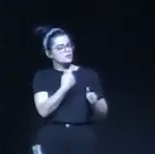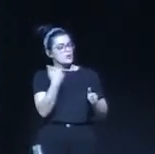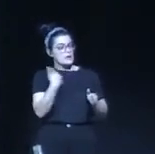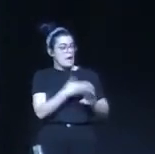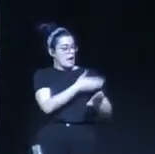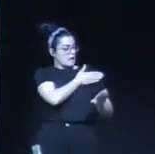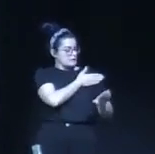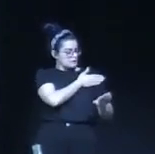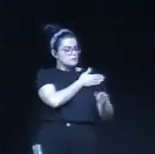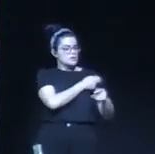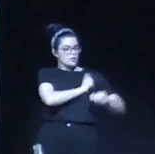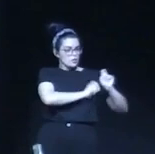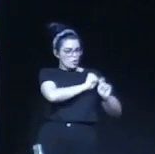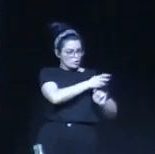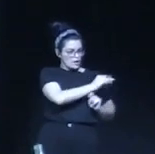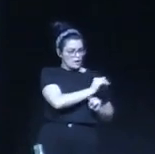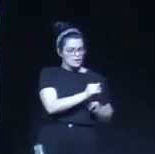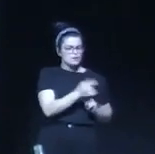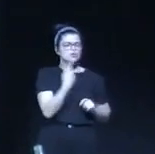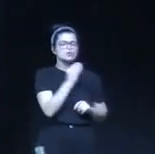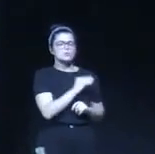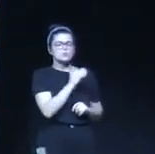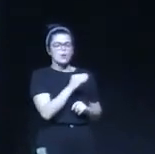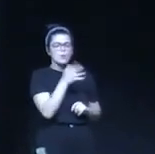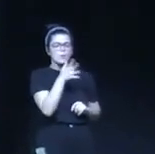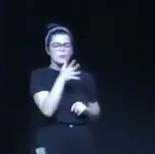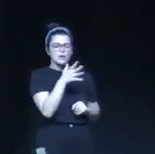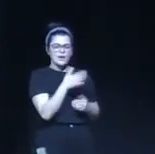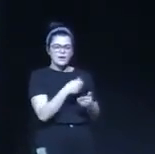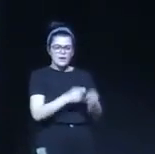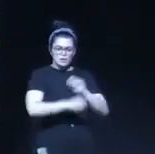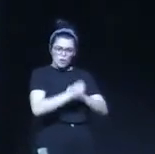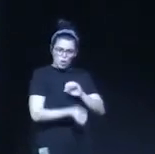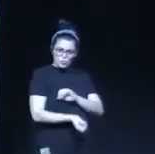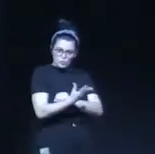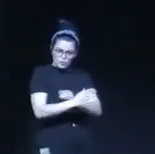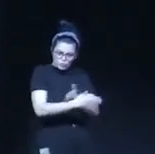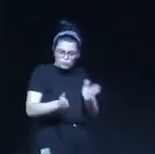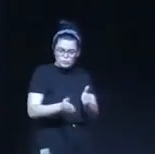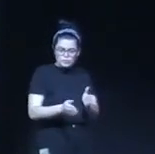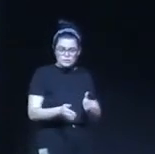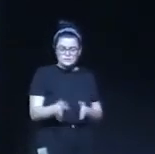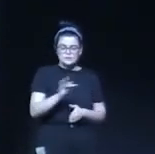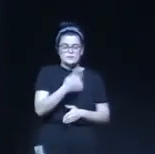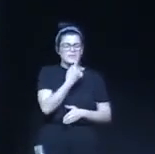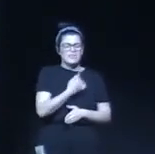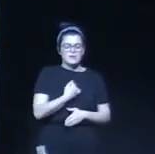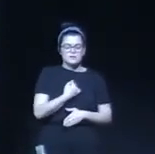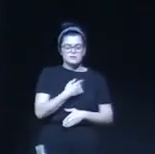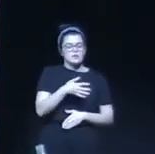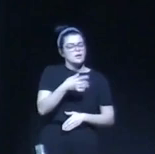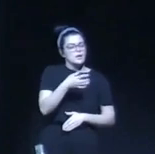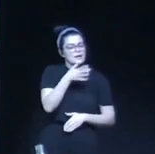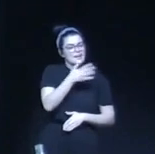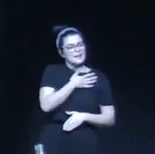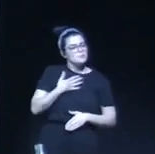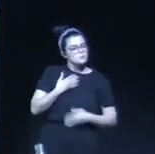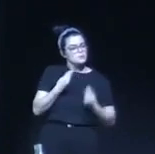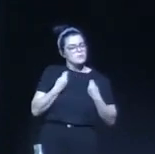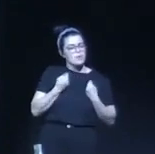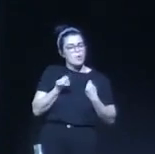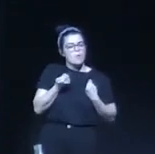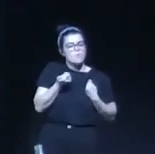Yo cuando os preguntaba, bueno, ¿y por qué ponéis esta en marcha con la nueva ampliación? Tú me decías, queremos que la vida sea un poco mejor. Sí, claro.